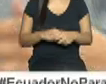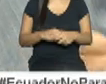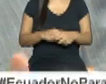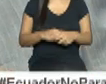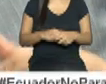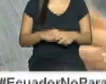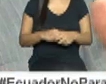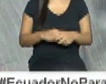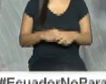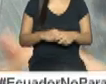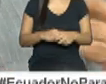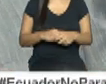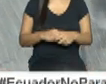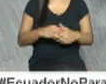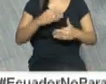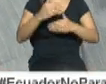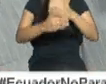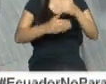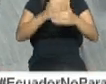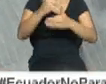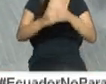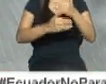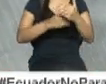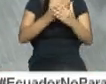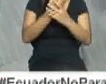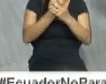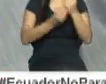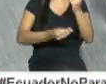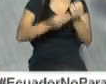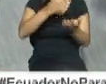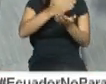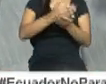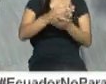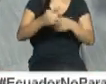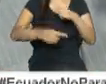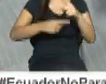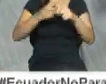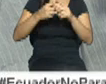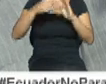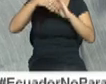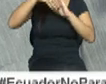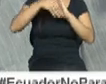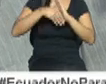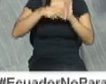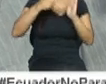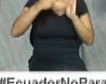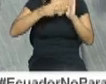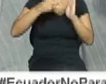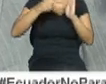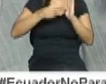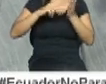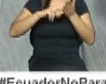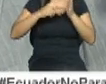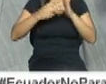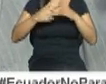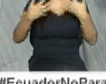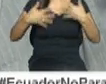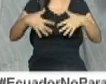sostener los procesos de inequidad y de subdesarrollo que ha habido históricamente en Latinoamérica. Es gravísimo. Yo creo